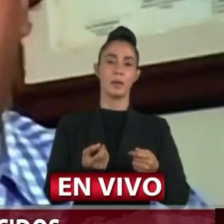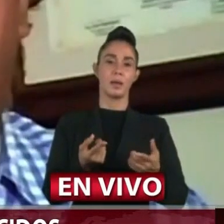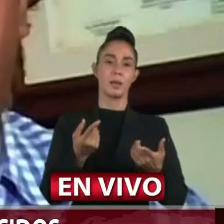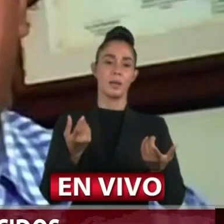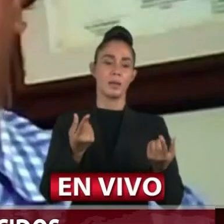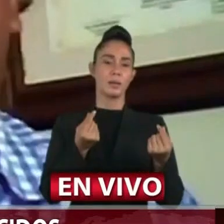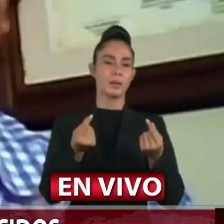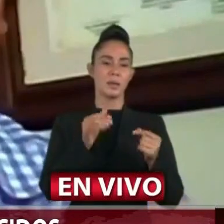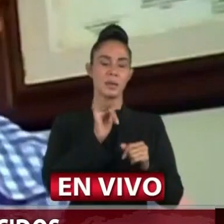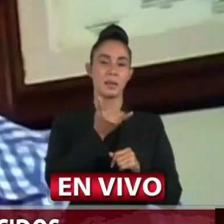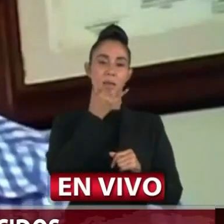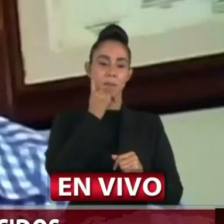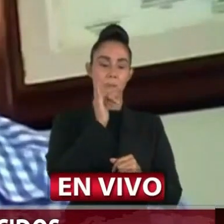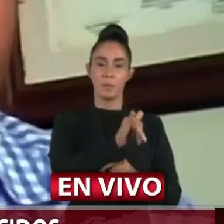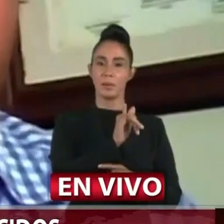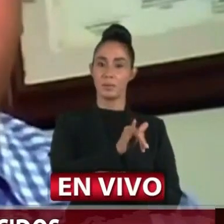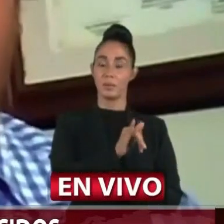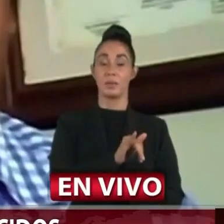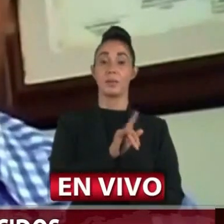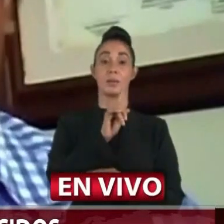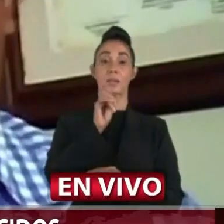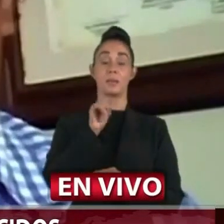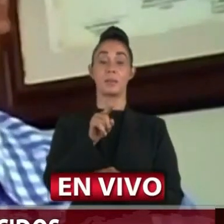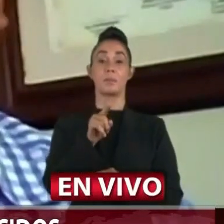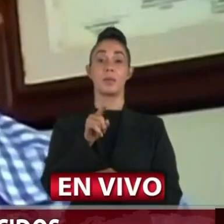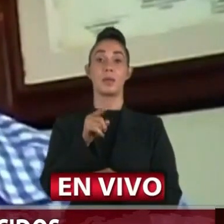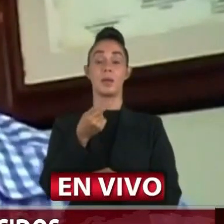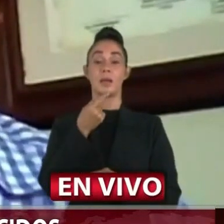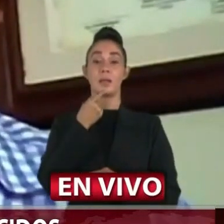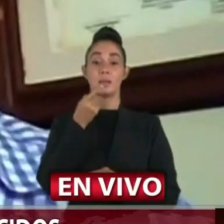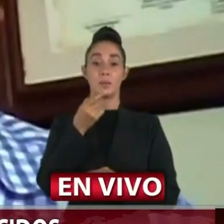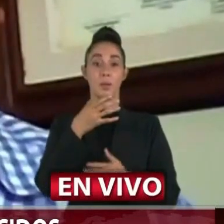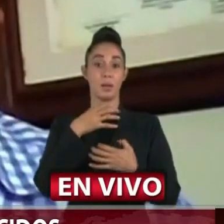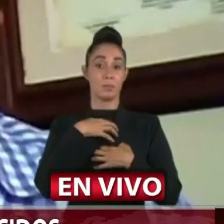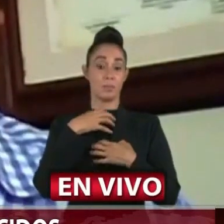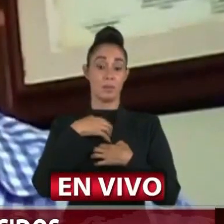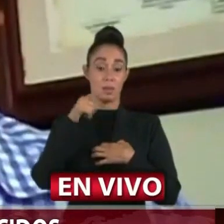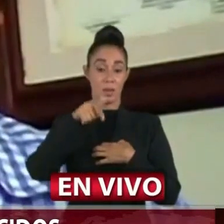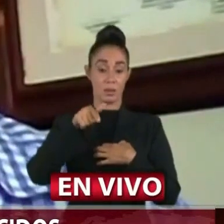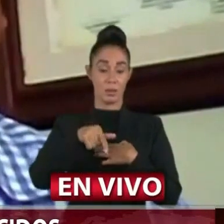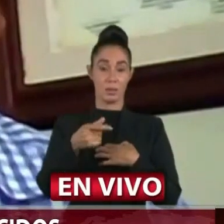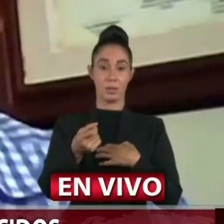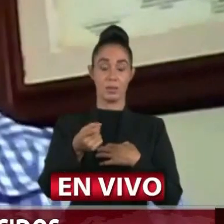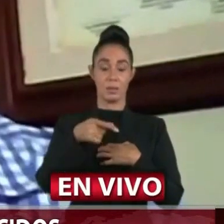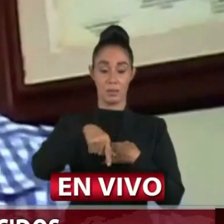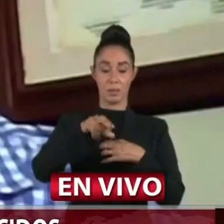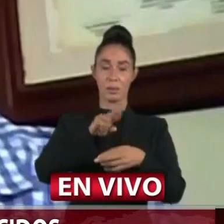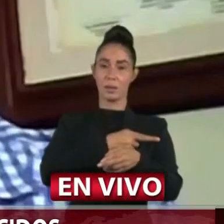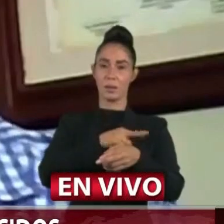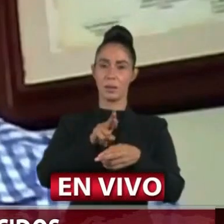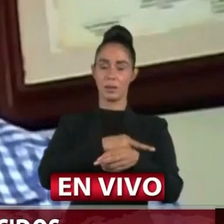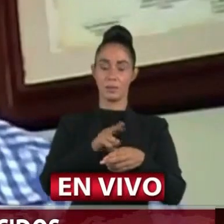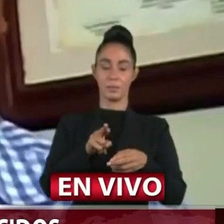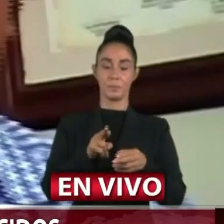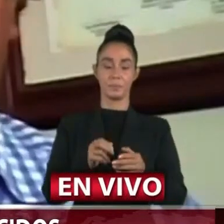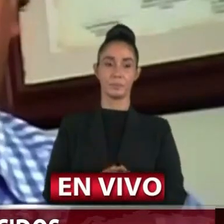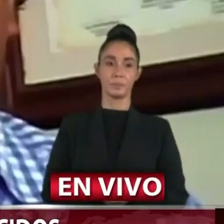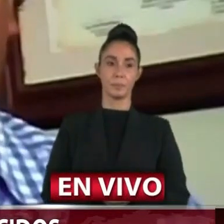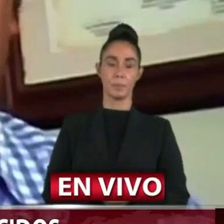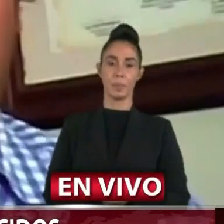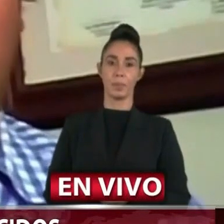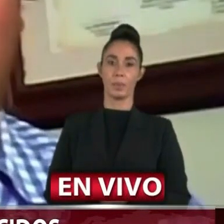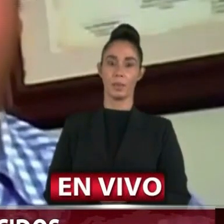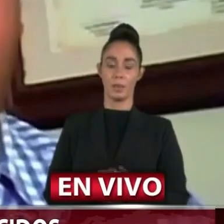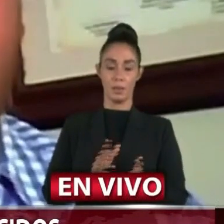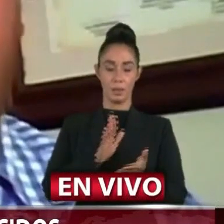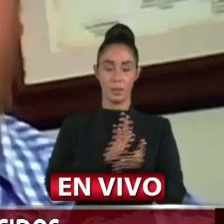quisiéramos aplicar, a ver si tiene el conocimiento también de una denuncia que nos llegó a nuestro medio por la provincia, de que unidades de la P1